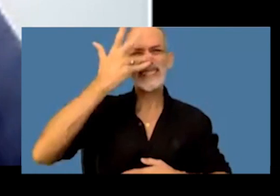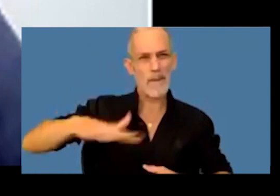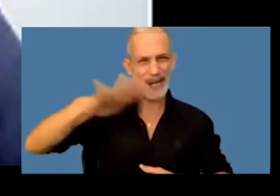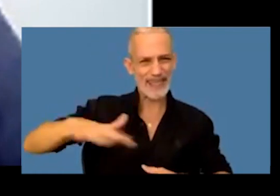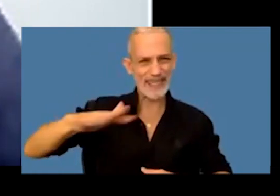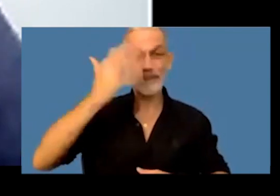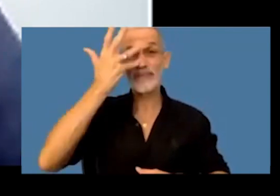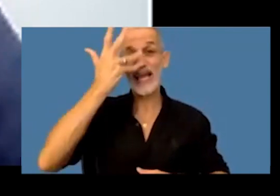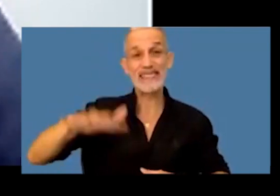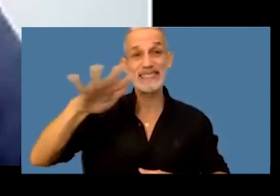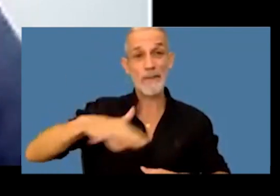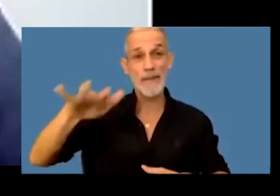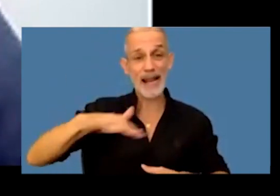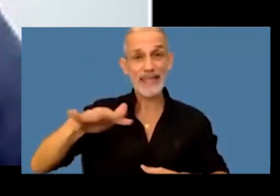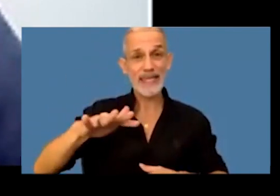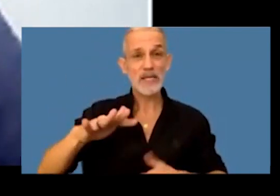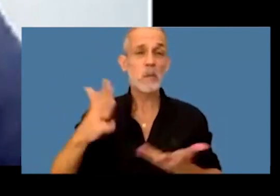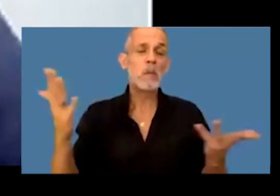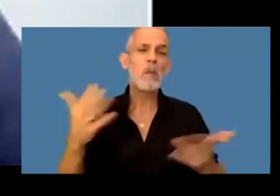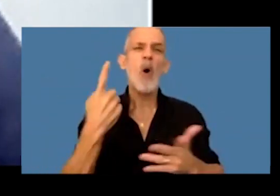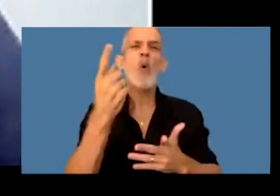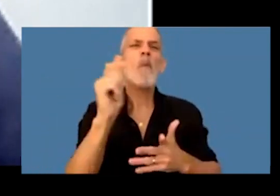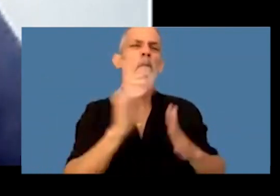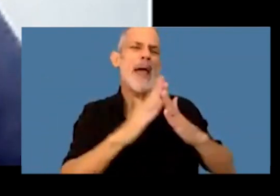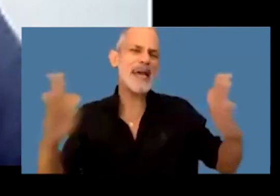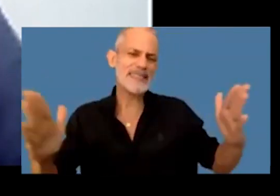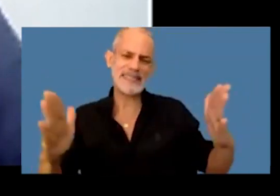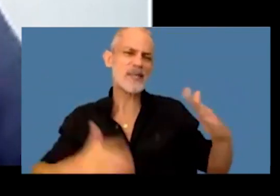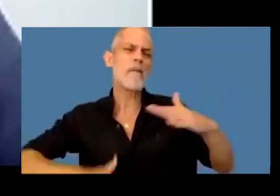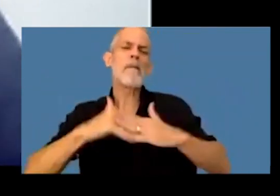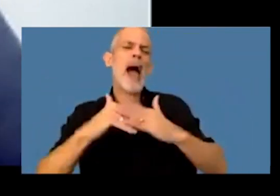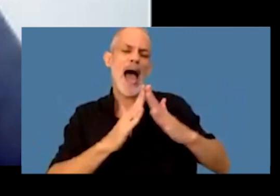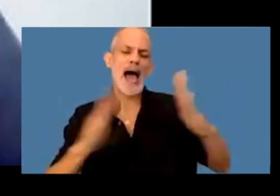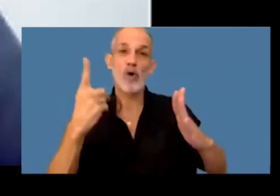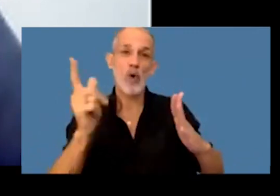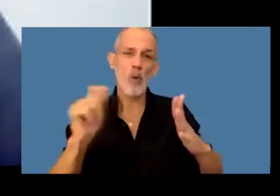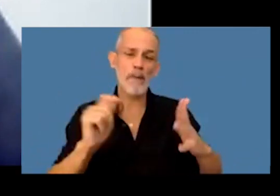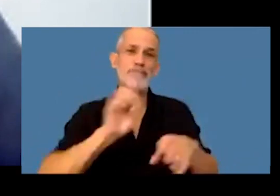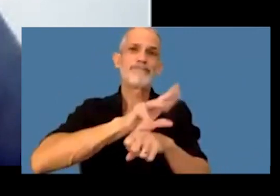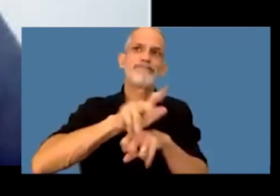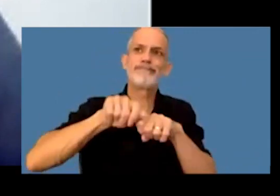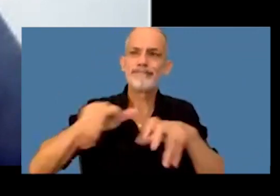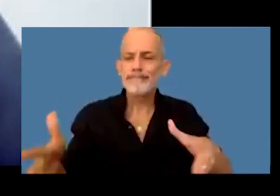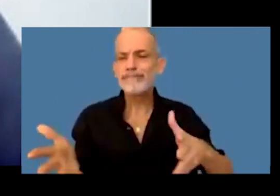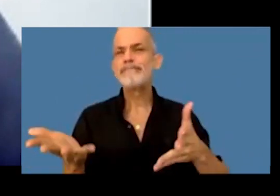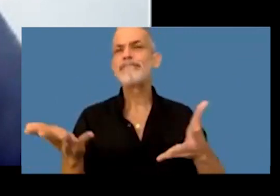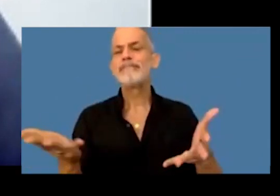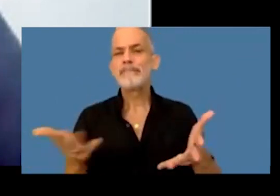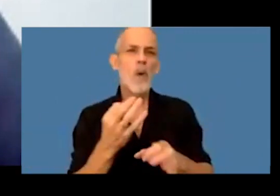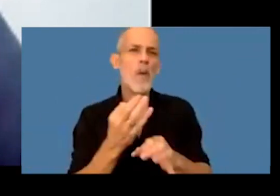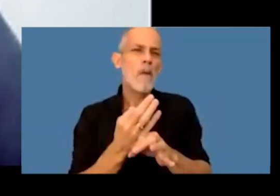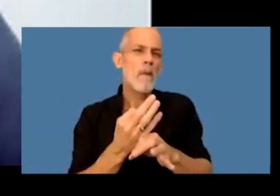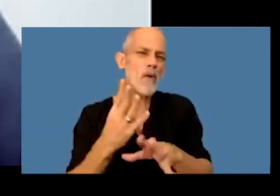debería haber una demanda mayor a 1 mes, ¿sí? Entendiendo que estamos en pandemia, entendiendo que muchos profesionales de